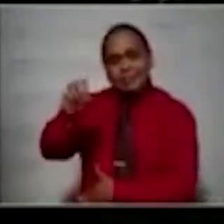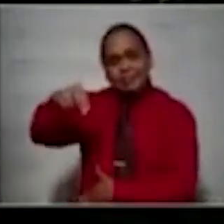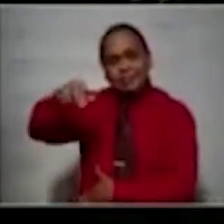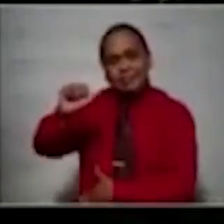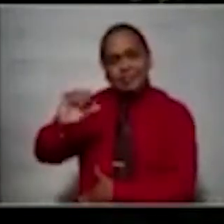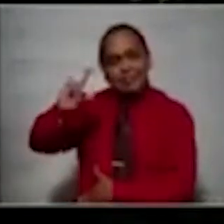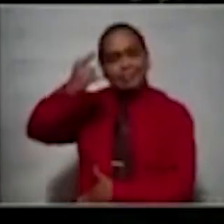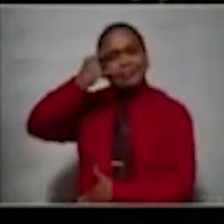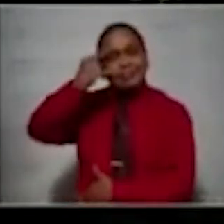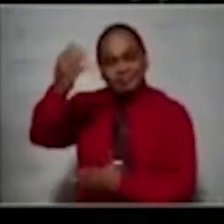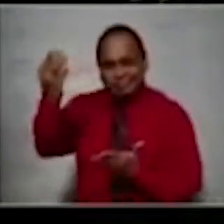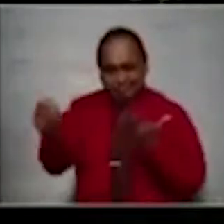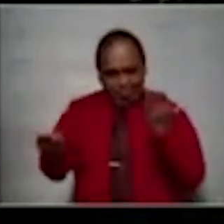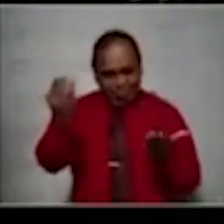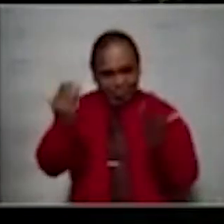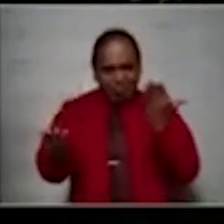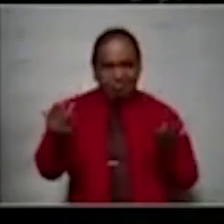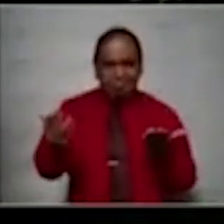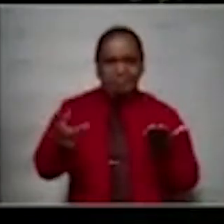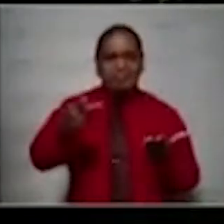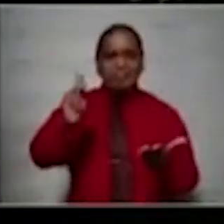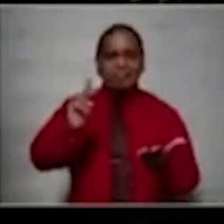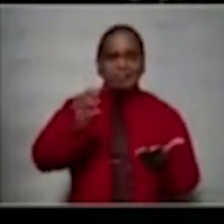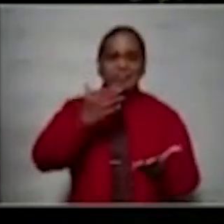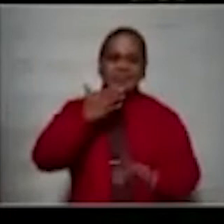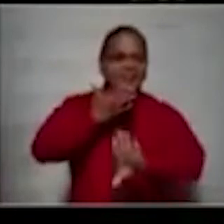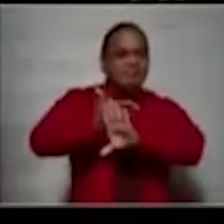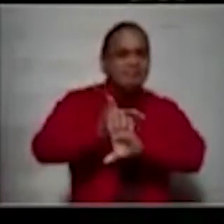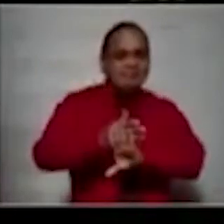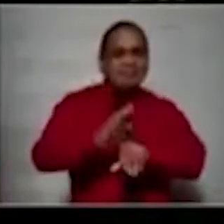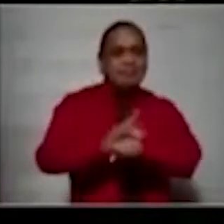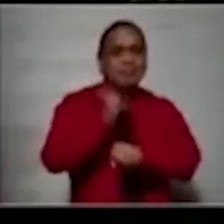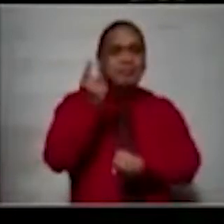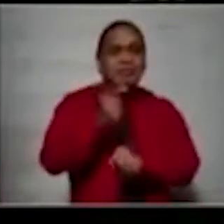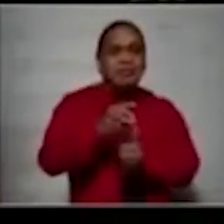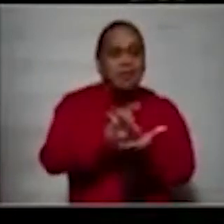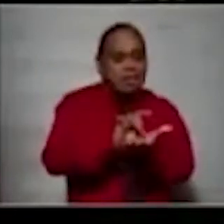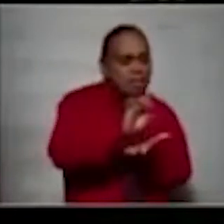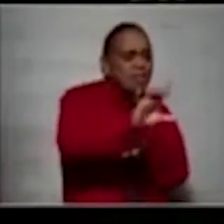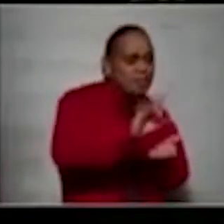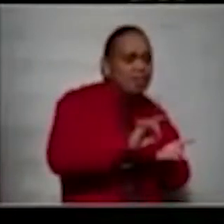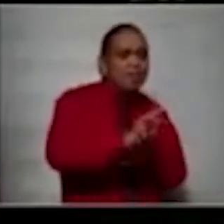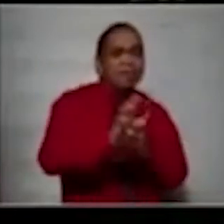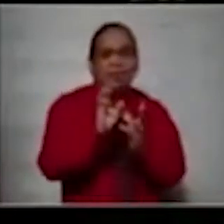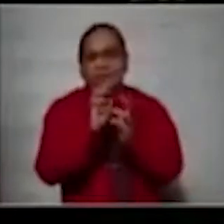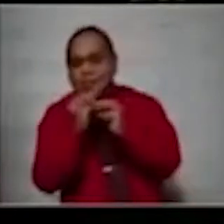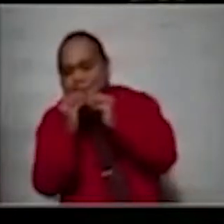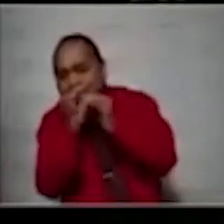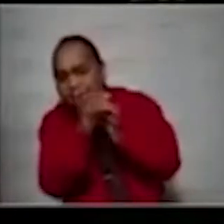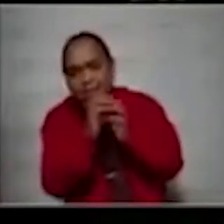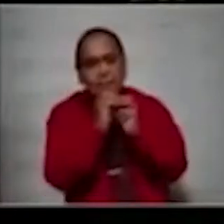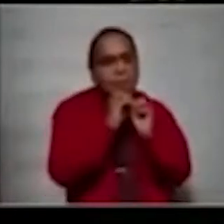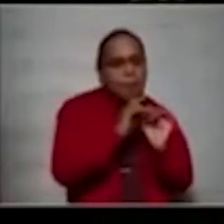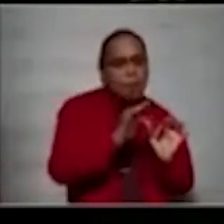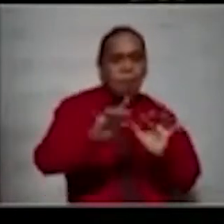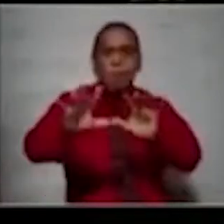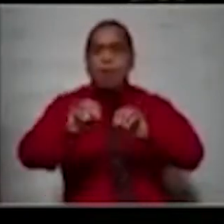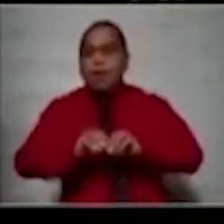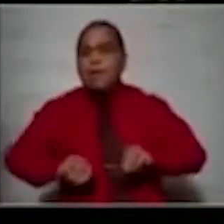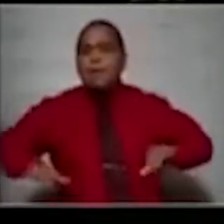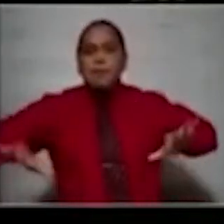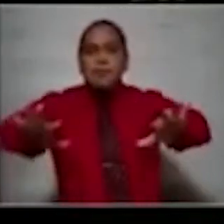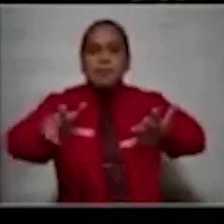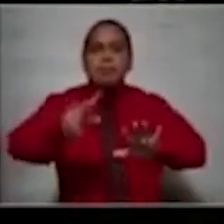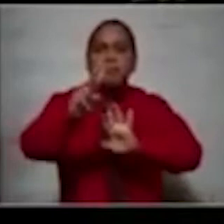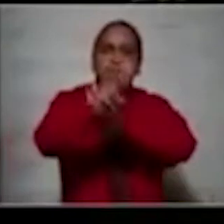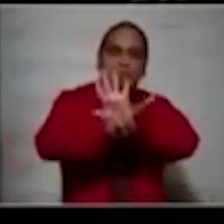legal y por ende la comisión de un delito cuando se publique, se comparta, se divulga, se distribuya. ¿Qué?